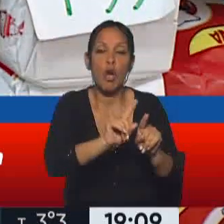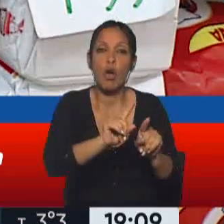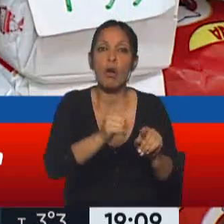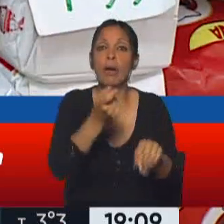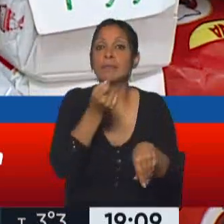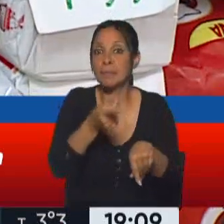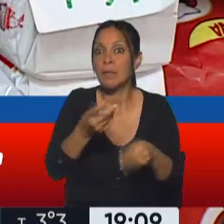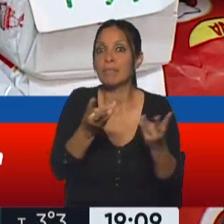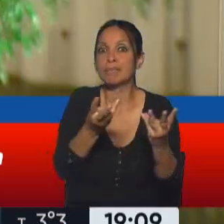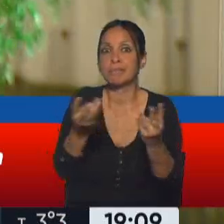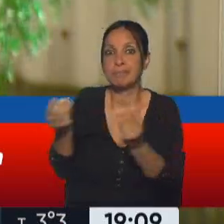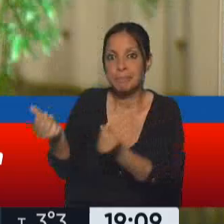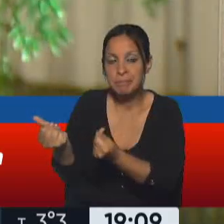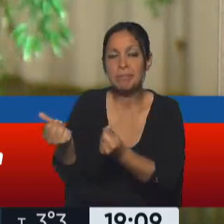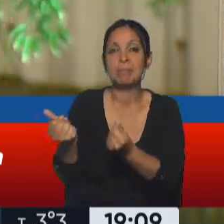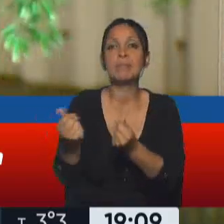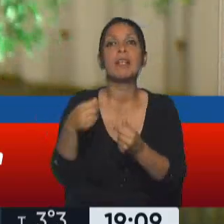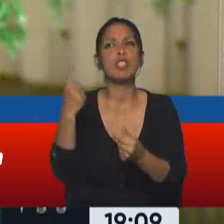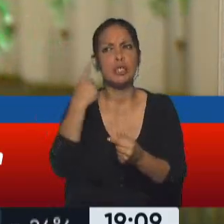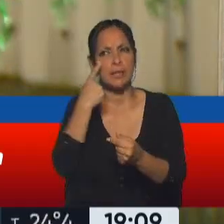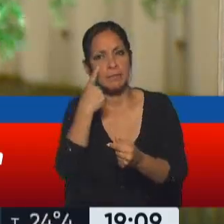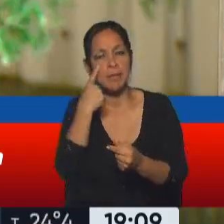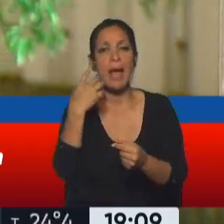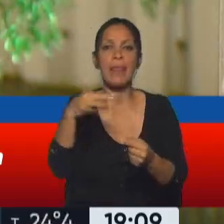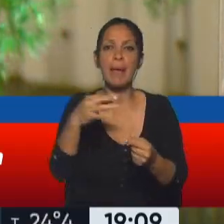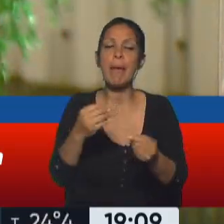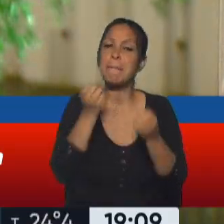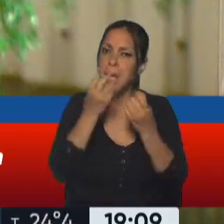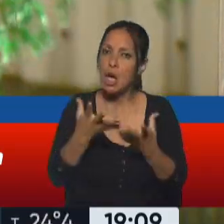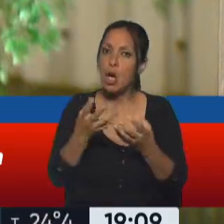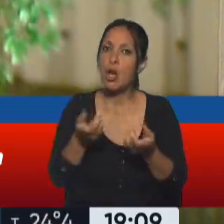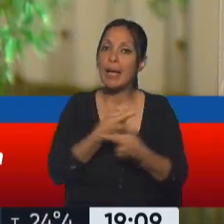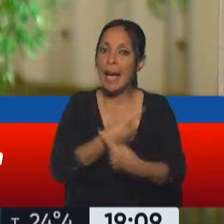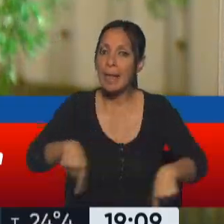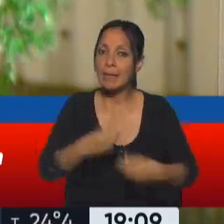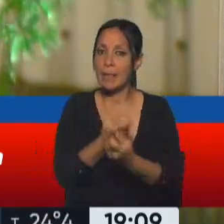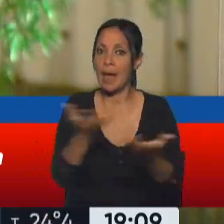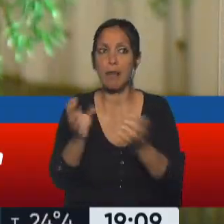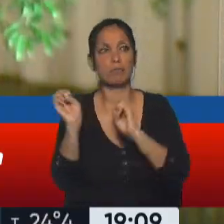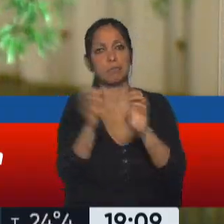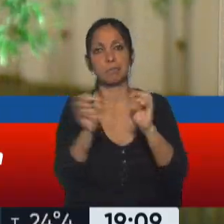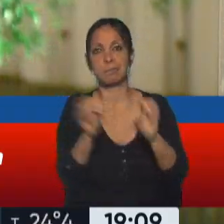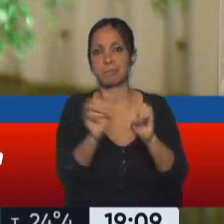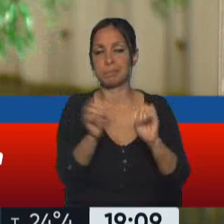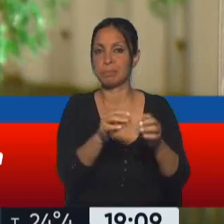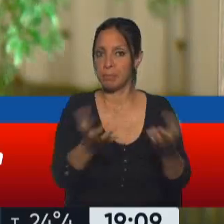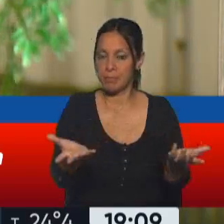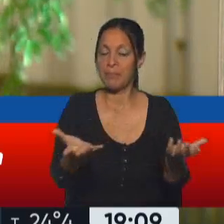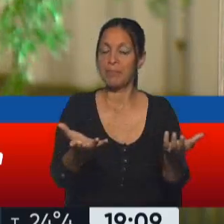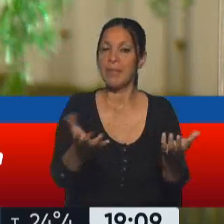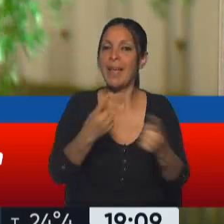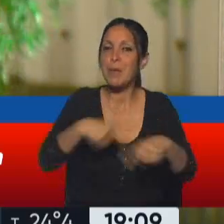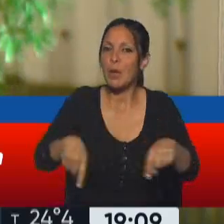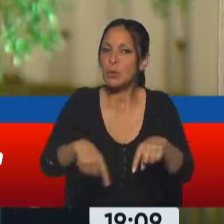consumo. Entonces tendría que aumentar el abastecimiento, no el desabastecimiento. El